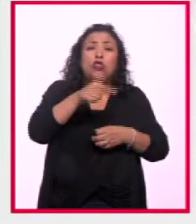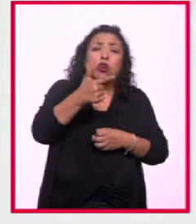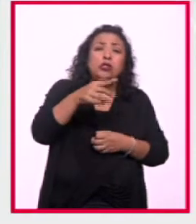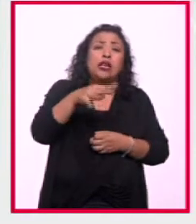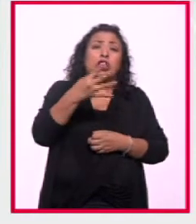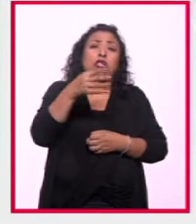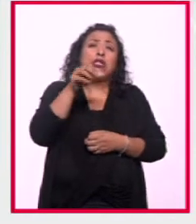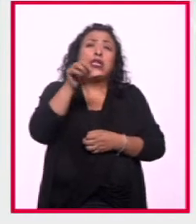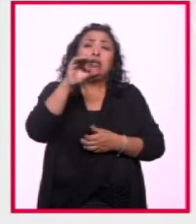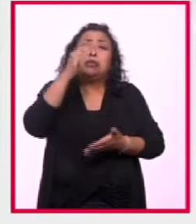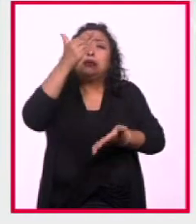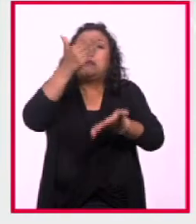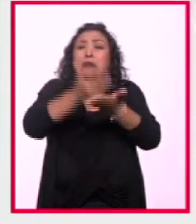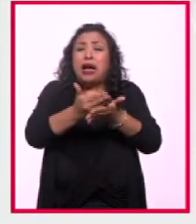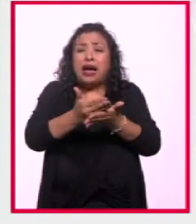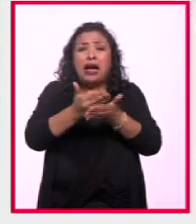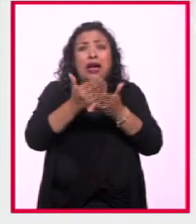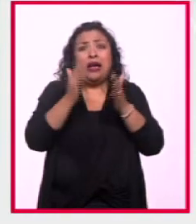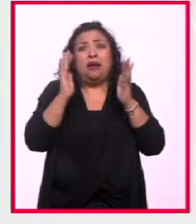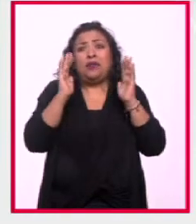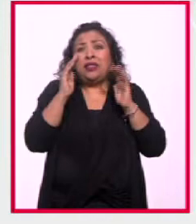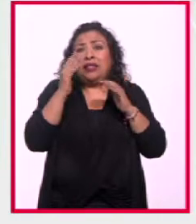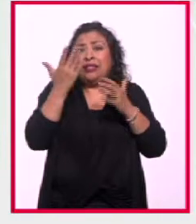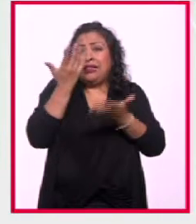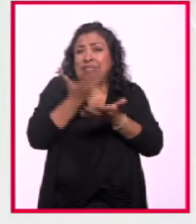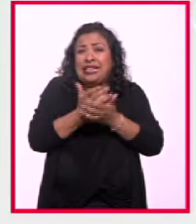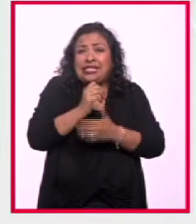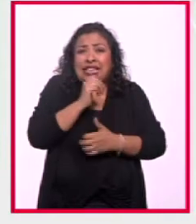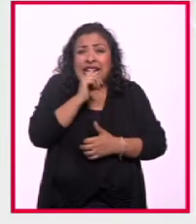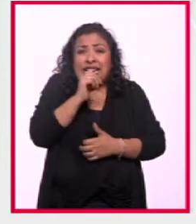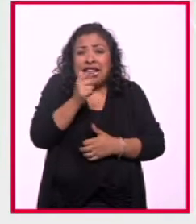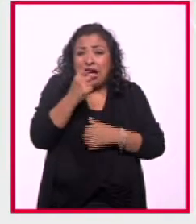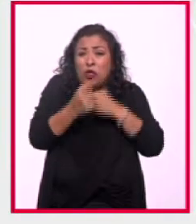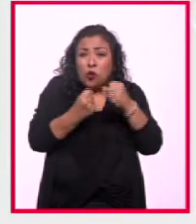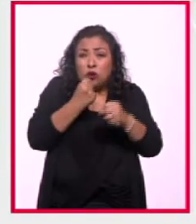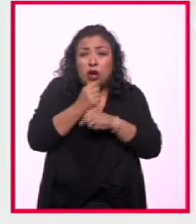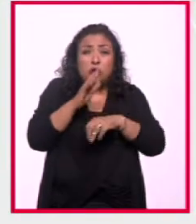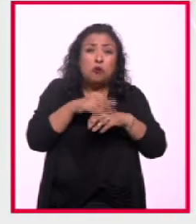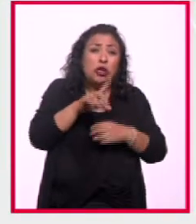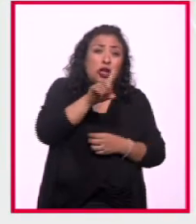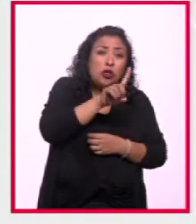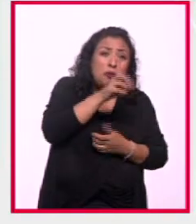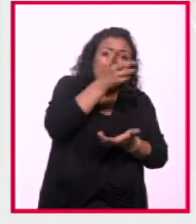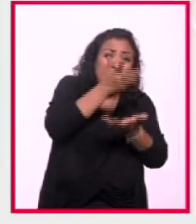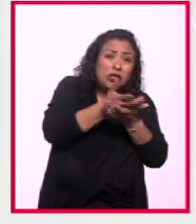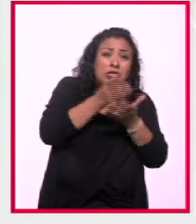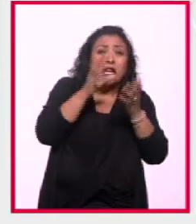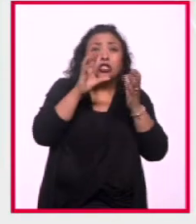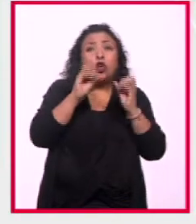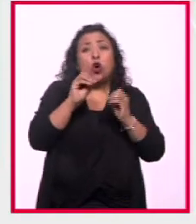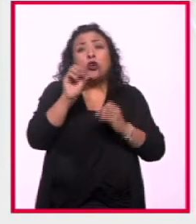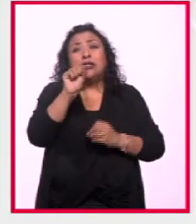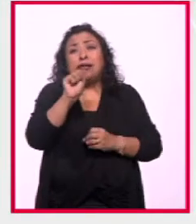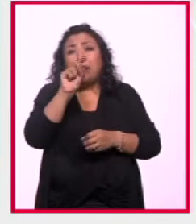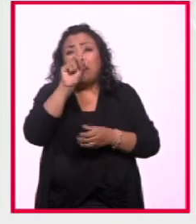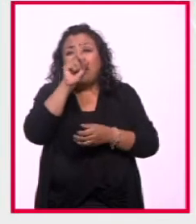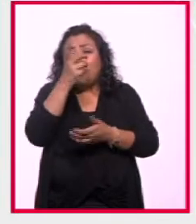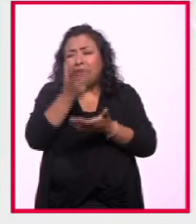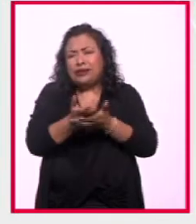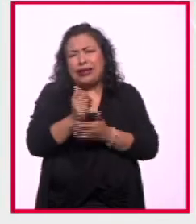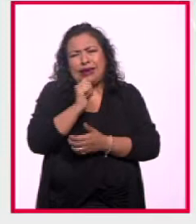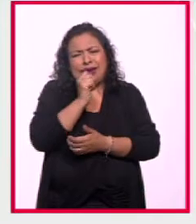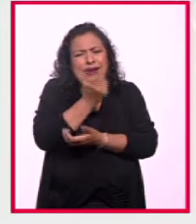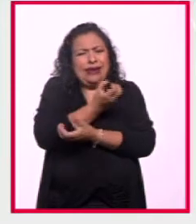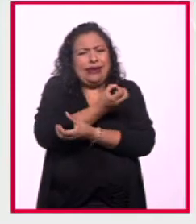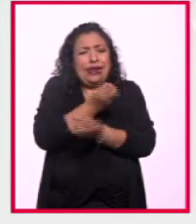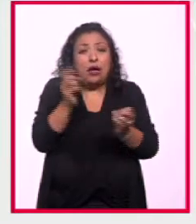sin descanso en todo el año porque no había descanso dominical ni mucho menos descanso sabatino en donde